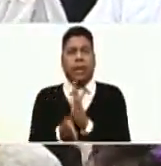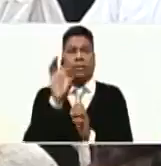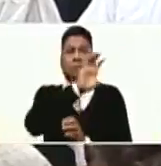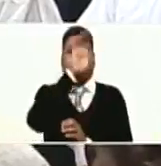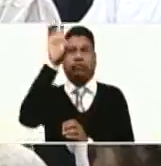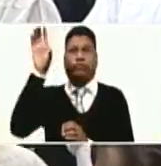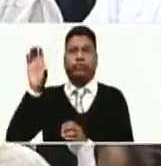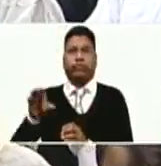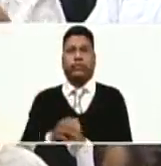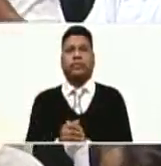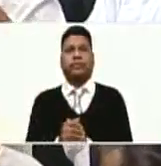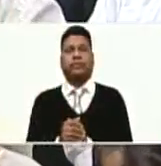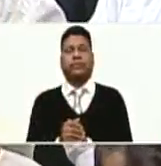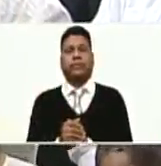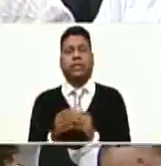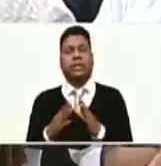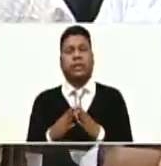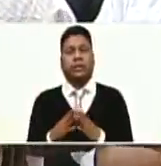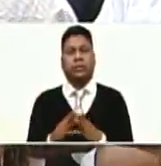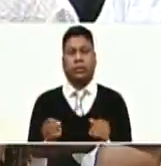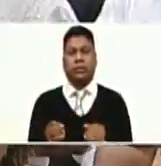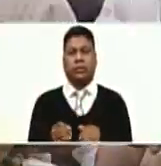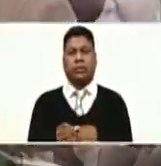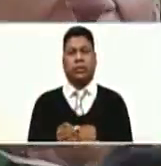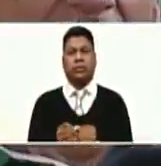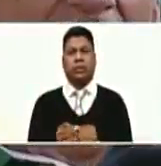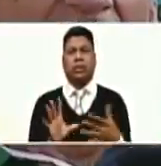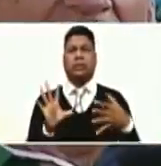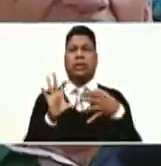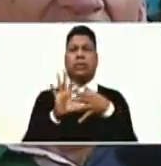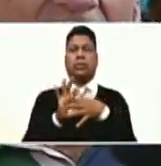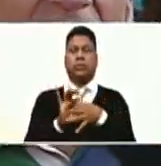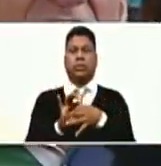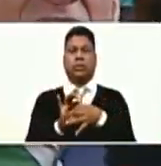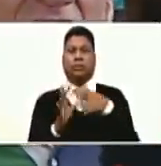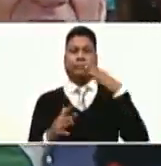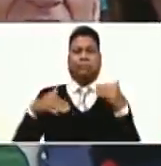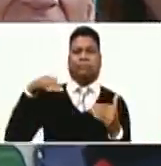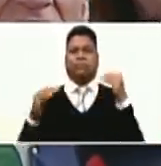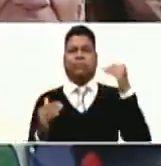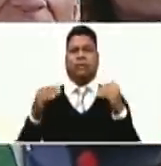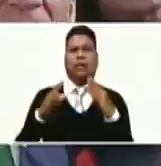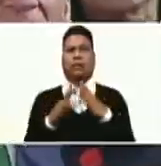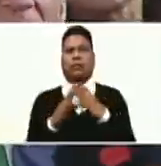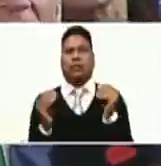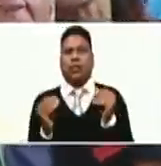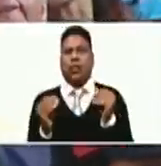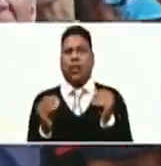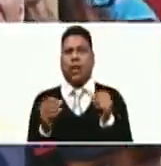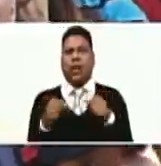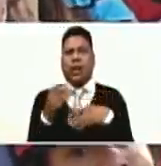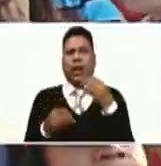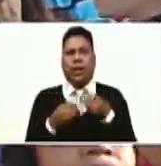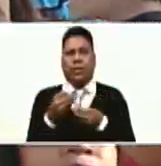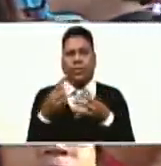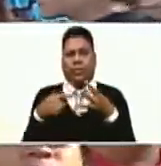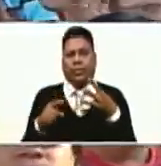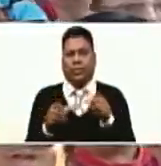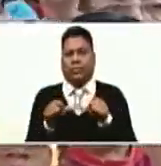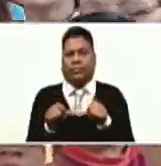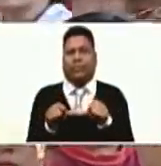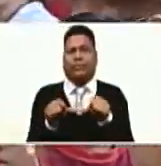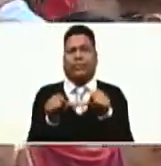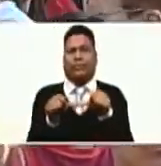es una seña de que realmente toda la derecha internacional está unida para desequilibrar los avances que se han venido dando en cada uno de nuestros países. Por